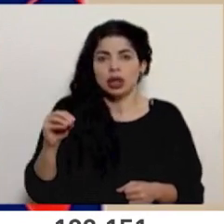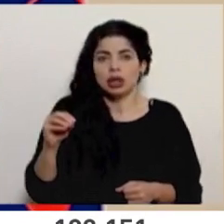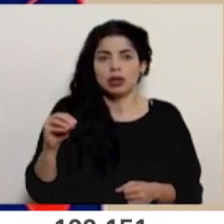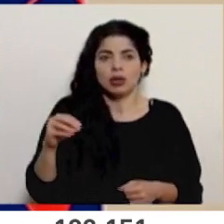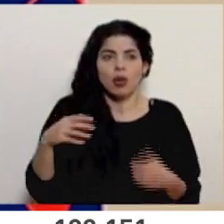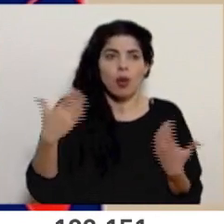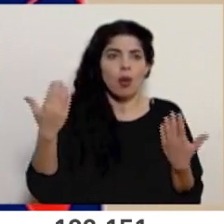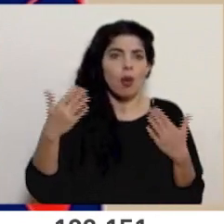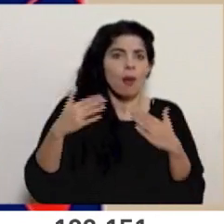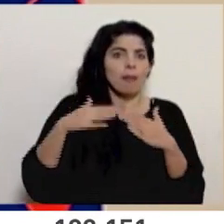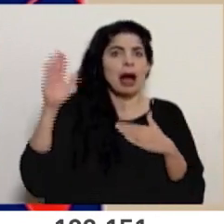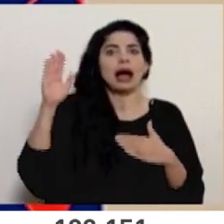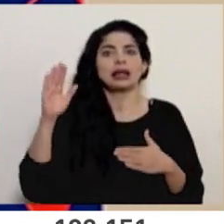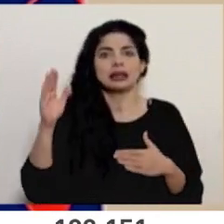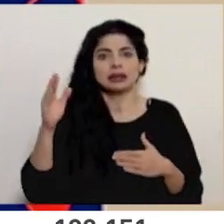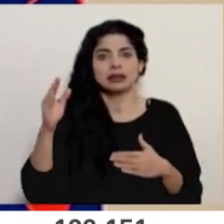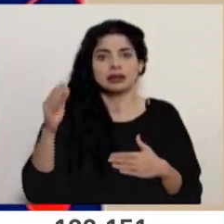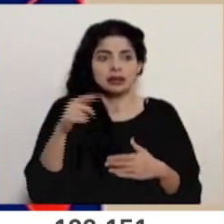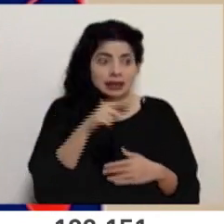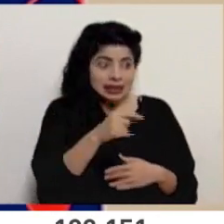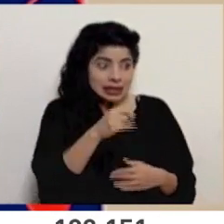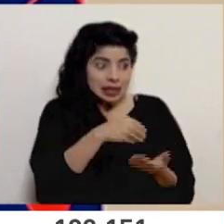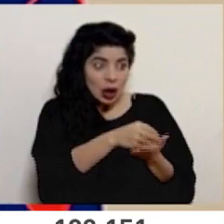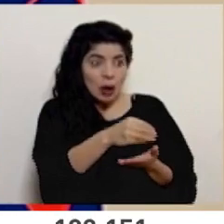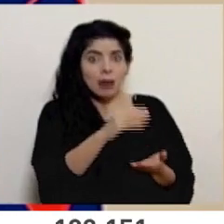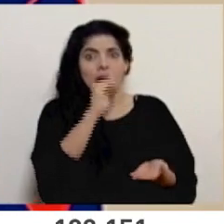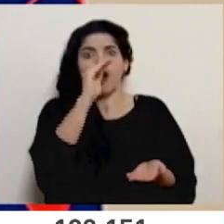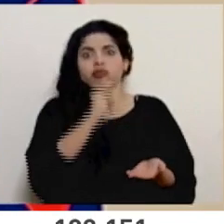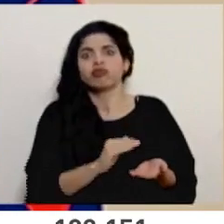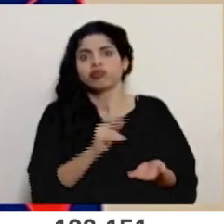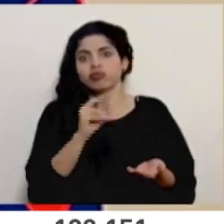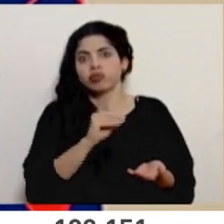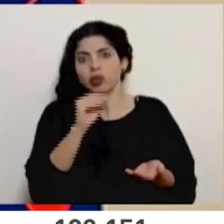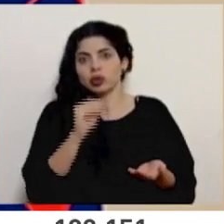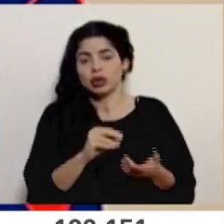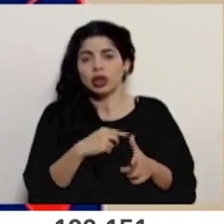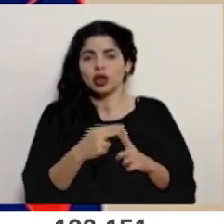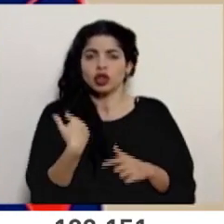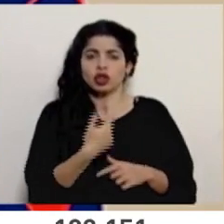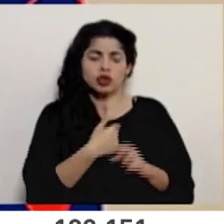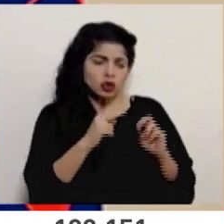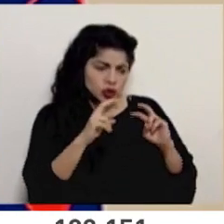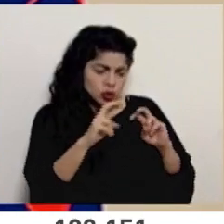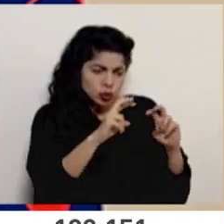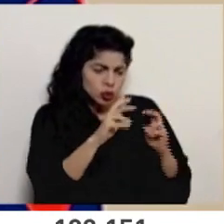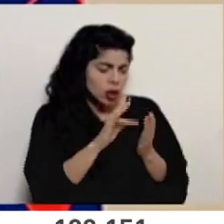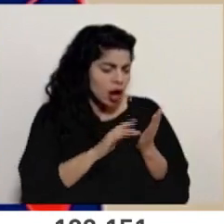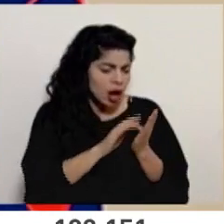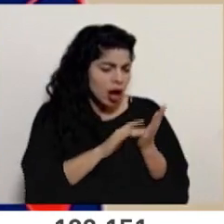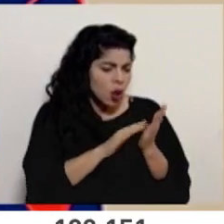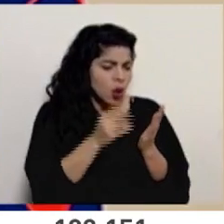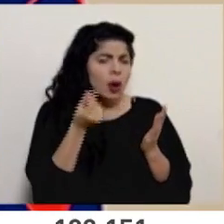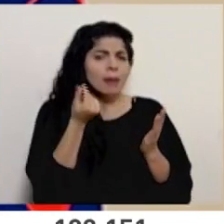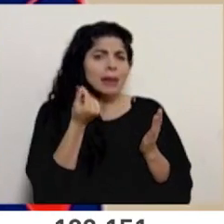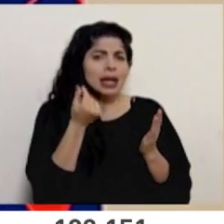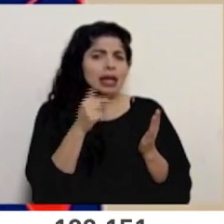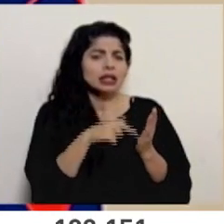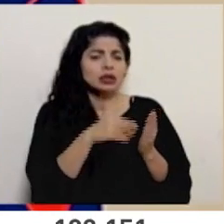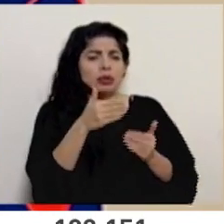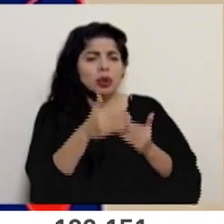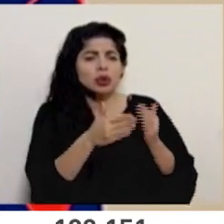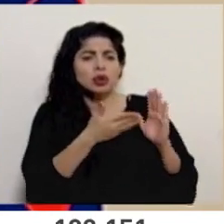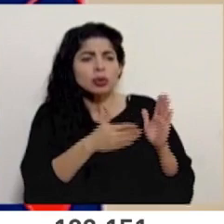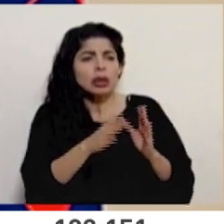más de reducción de los costos. Nosotros revisamos la oferta, calculamos los costos de la logística y